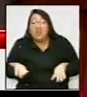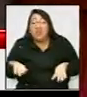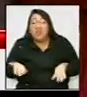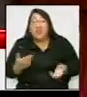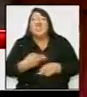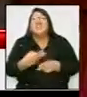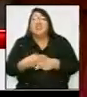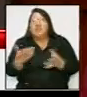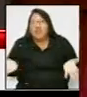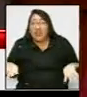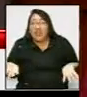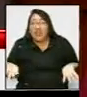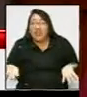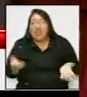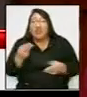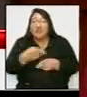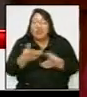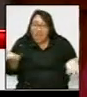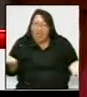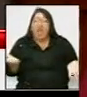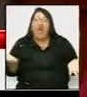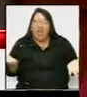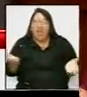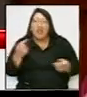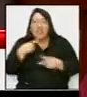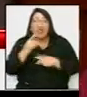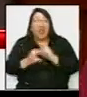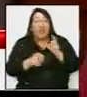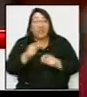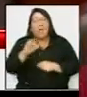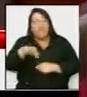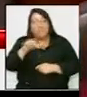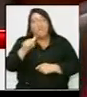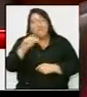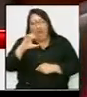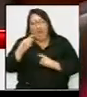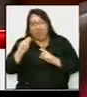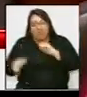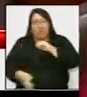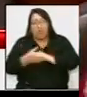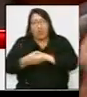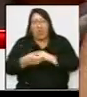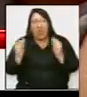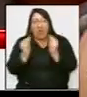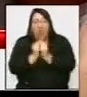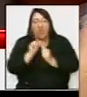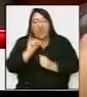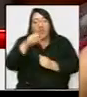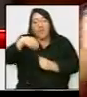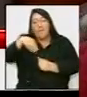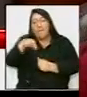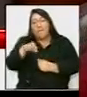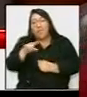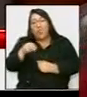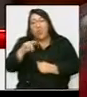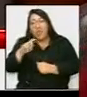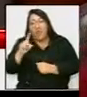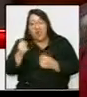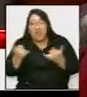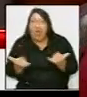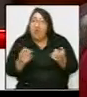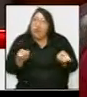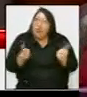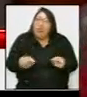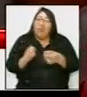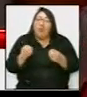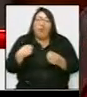¿Eso qué cosa se llama? Eso se llama, como lo dice la ciudadanía, un pacto con la impunidad. Y por eso estamos llegando a una situación extrema,